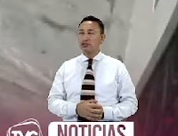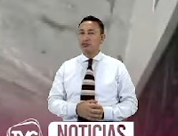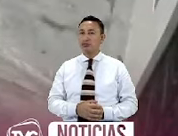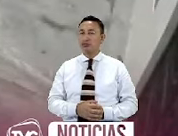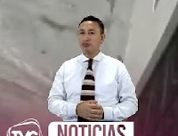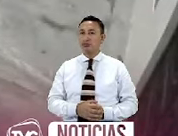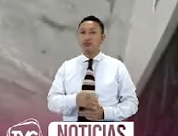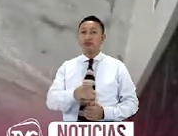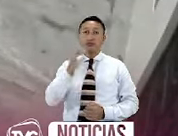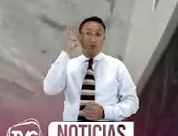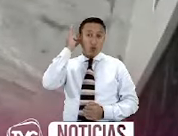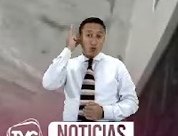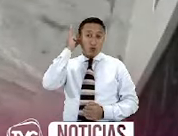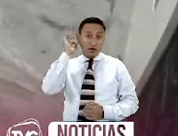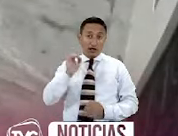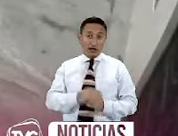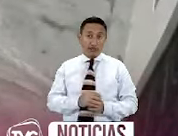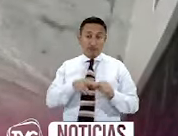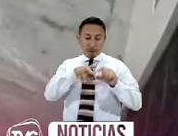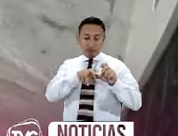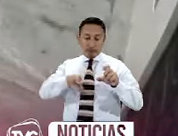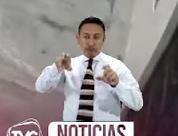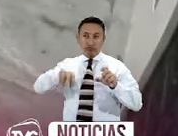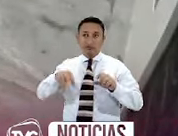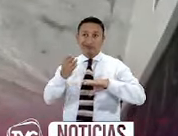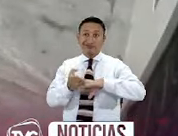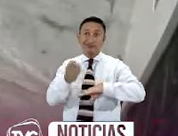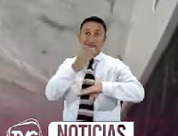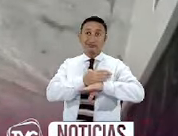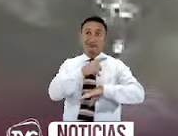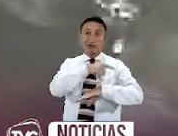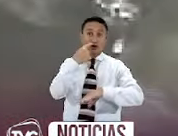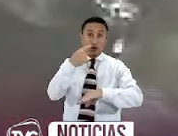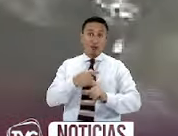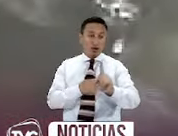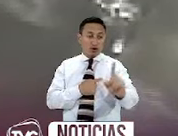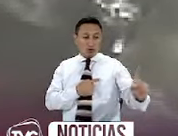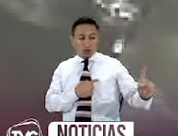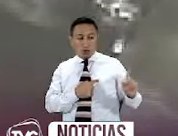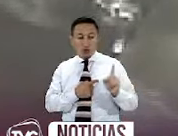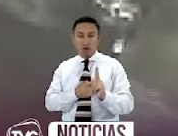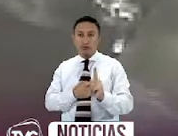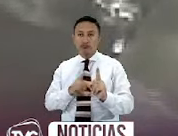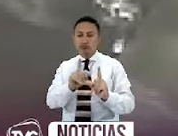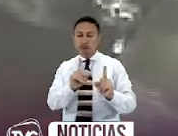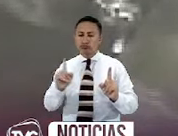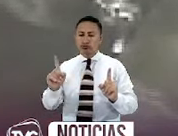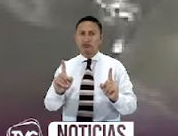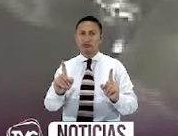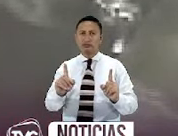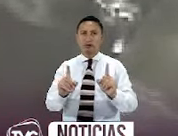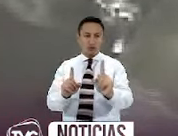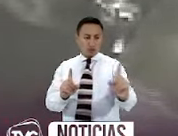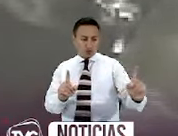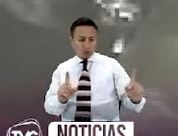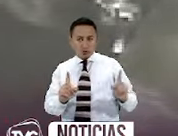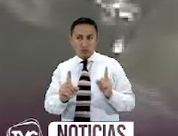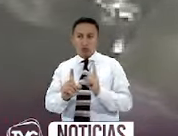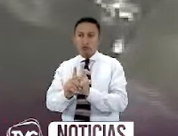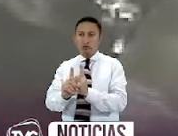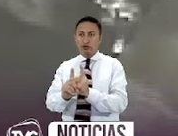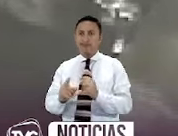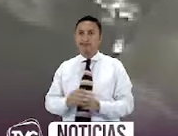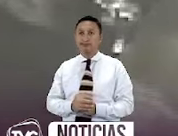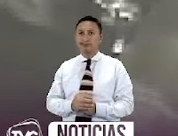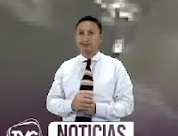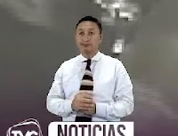por la puerta del copiloto. Segundos antes, el conductor del automóvil también se bajó del vehículo y se dirigió hacia la pasajera. Mientras se acerca, el